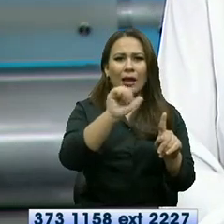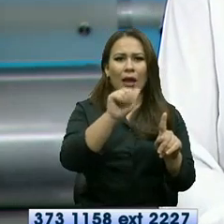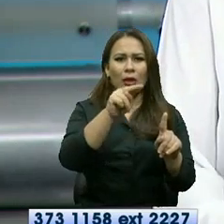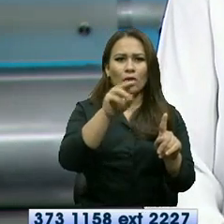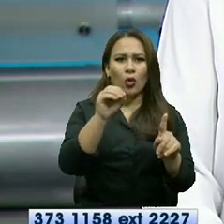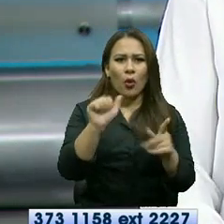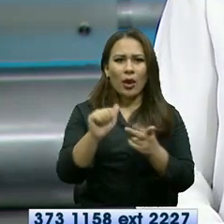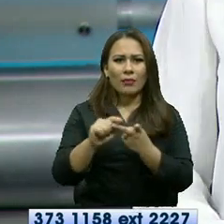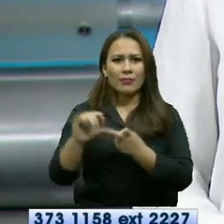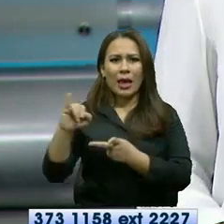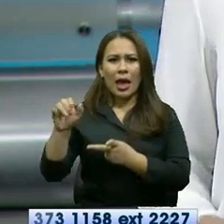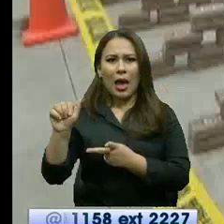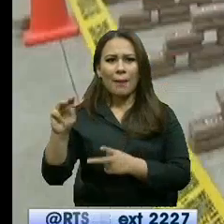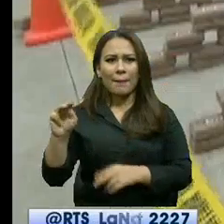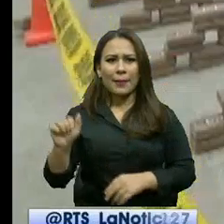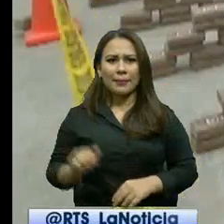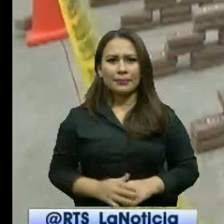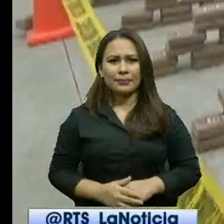Veamos.